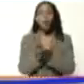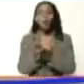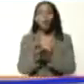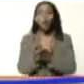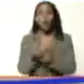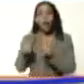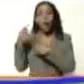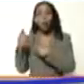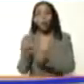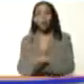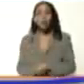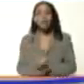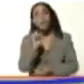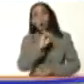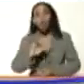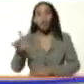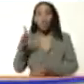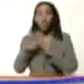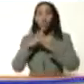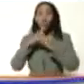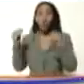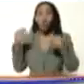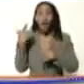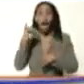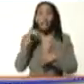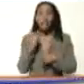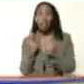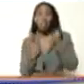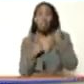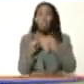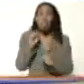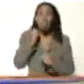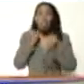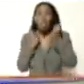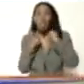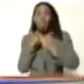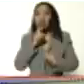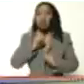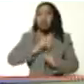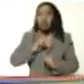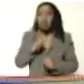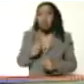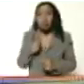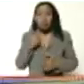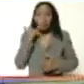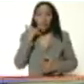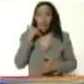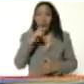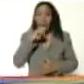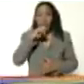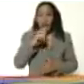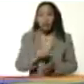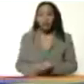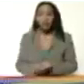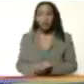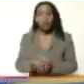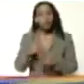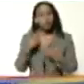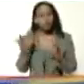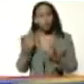y occidente todo anda con un ataque de envidia de mezquindad en vez de abrirse